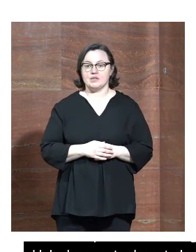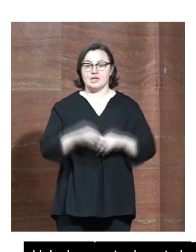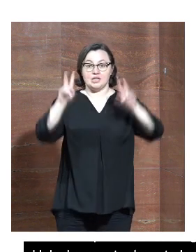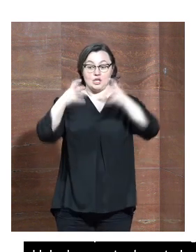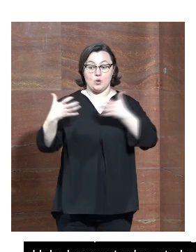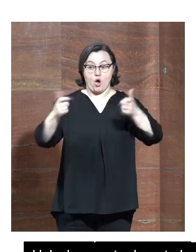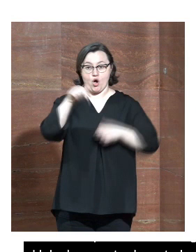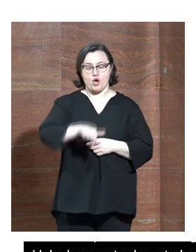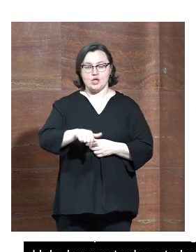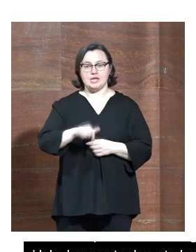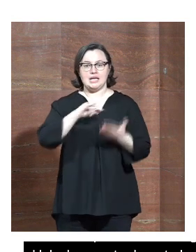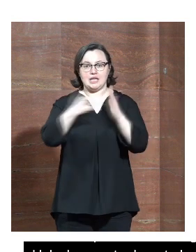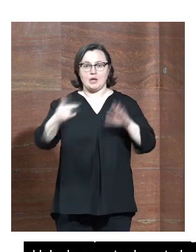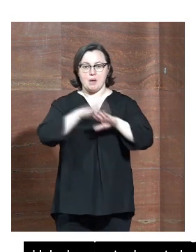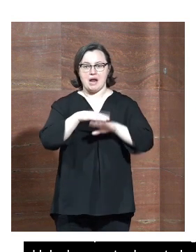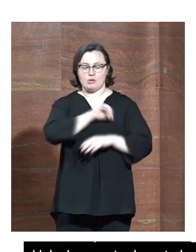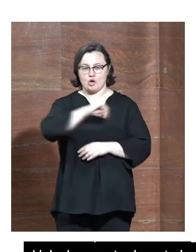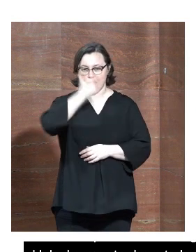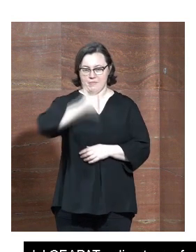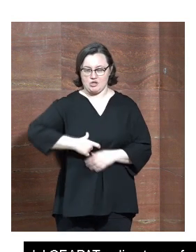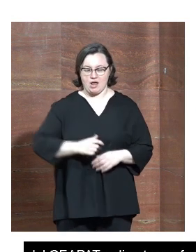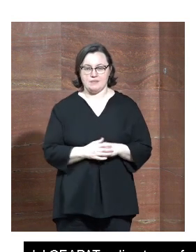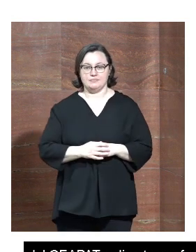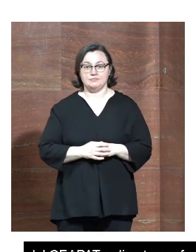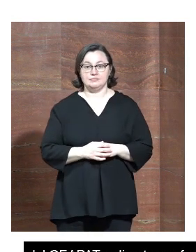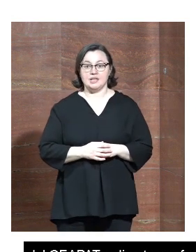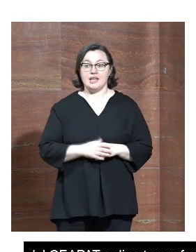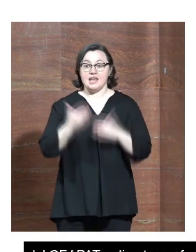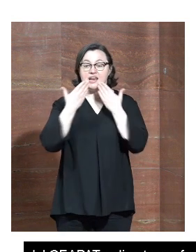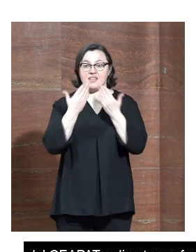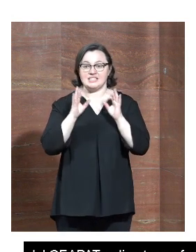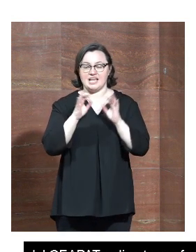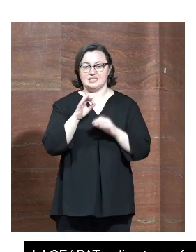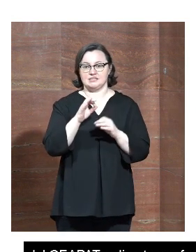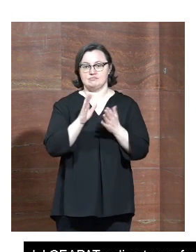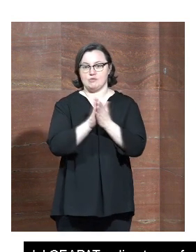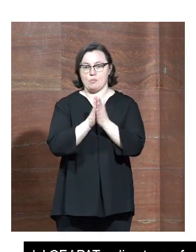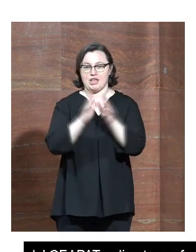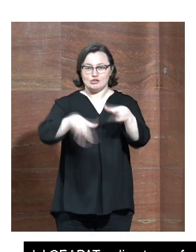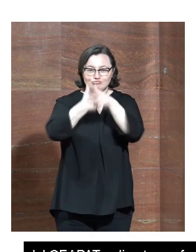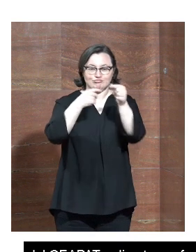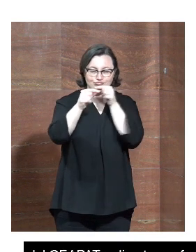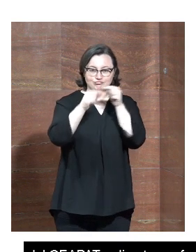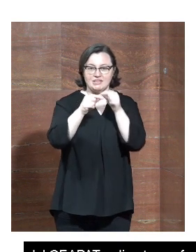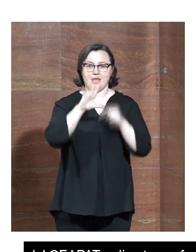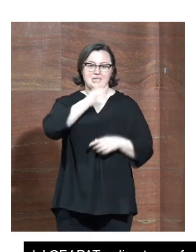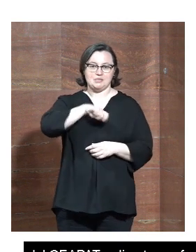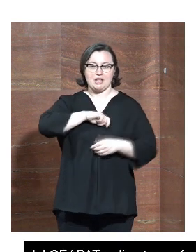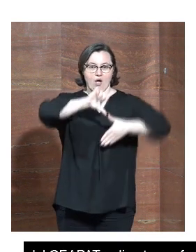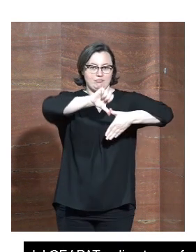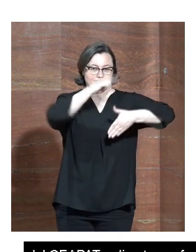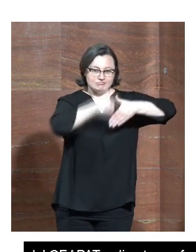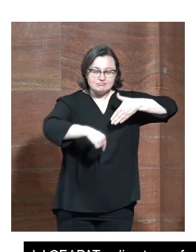titulado en esta ocasión Tecnología para la autonomía personal. Damos las gracias también a aquellos que nos siguen en línea desde España y desde América